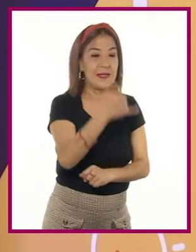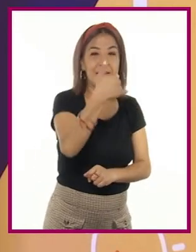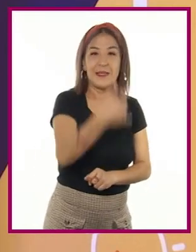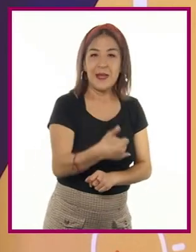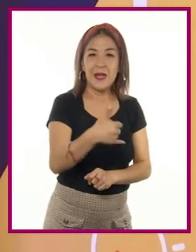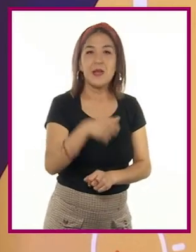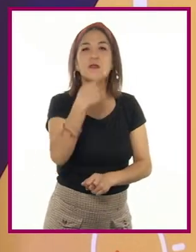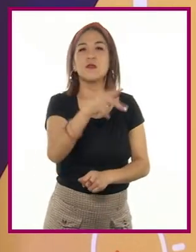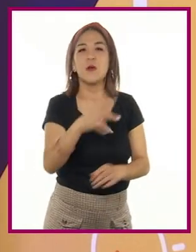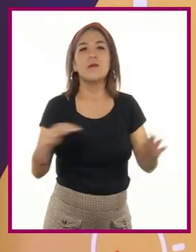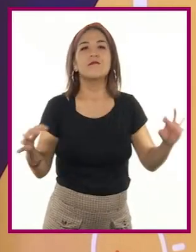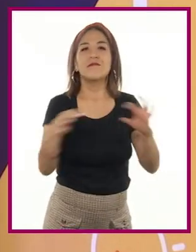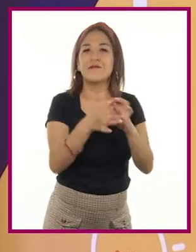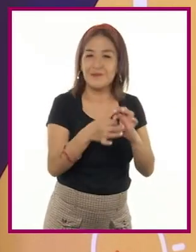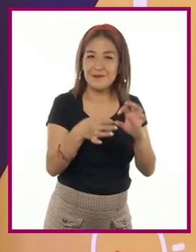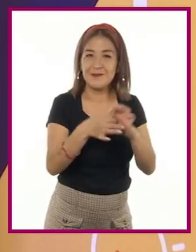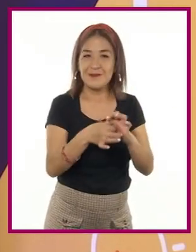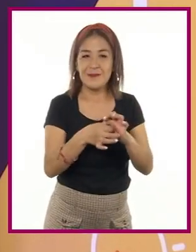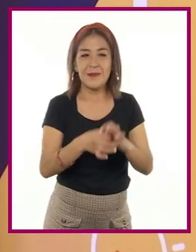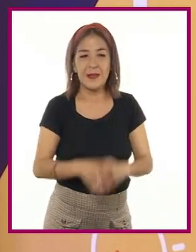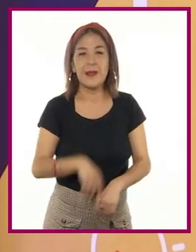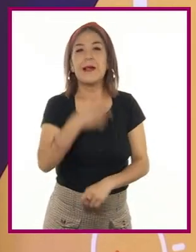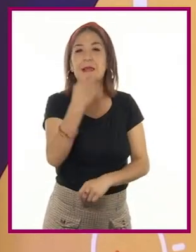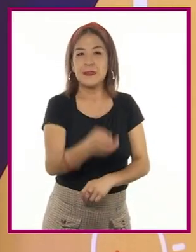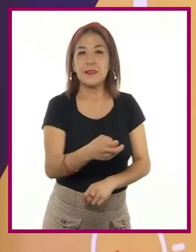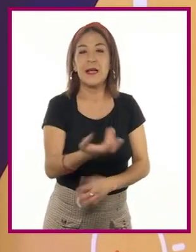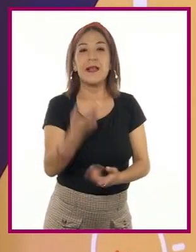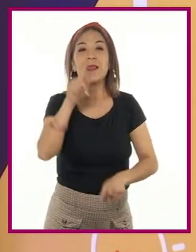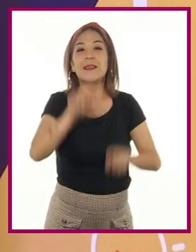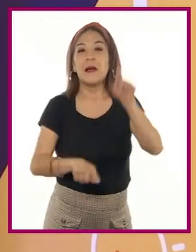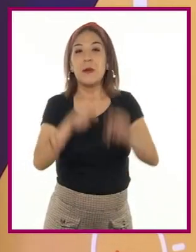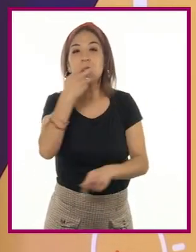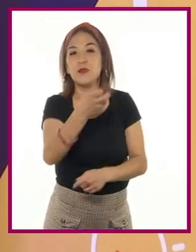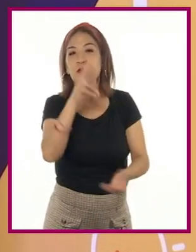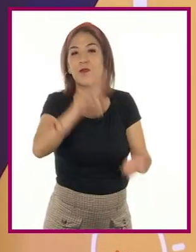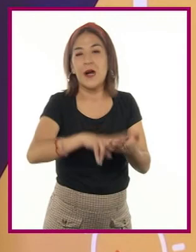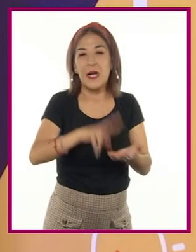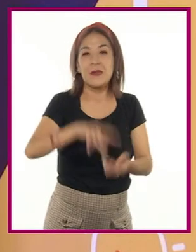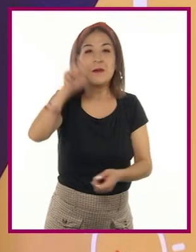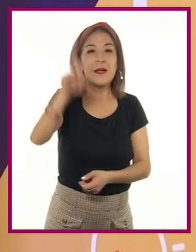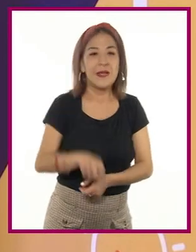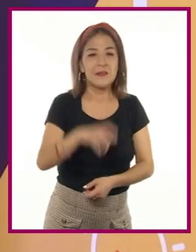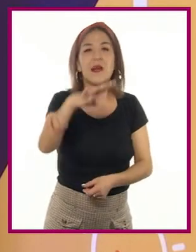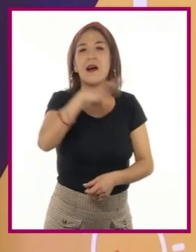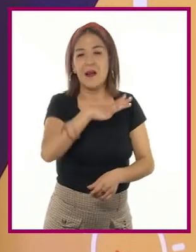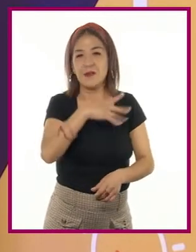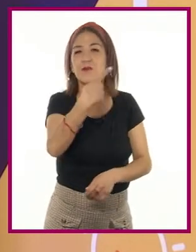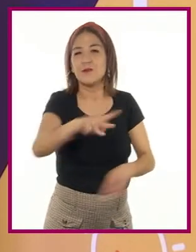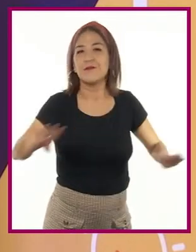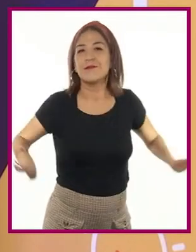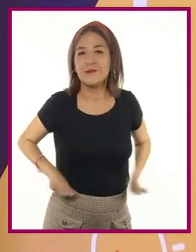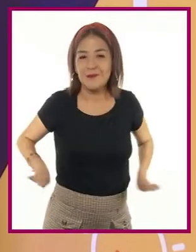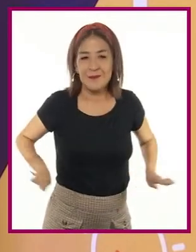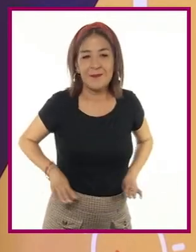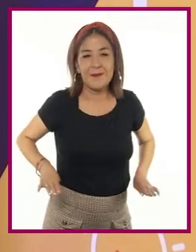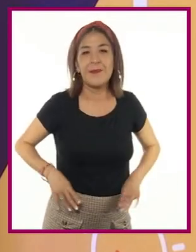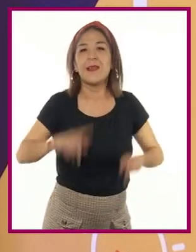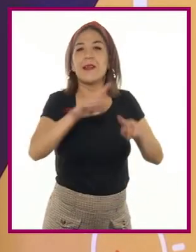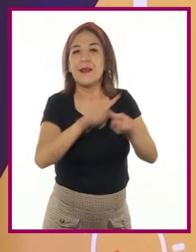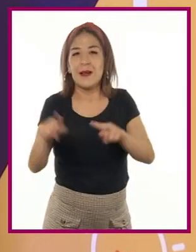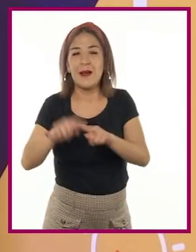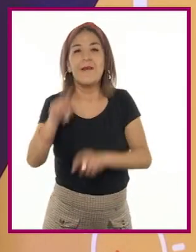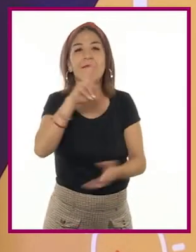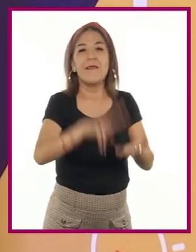y como la dependiente así según sean los valores de x existe un comportamiento en los valores de jay